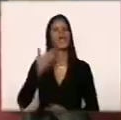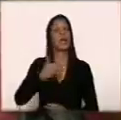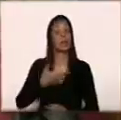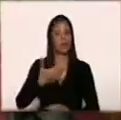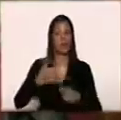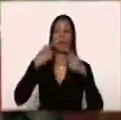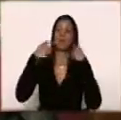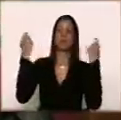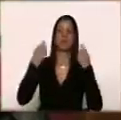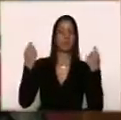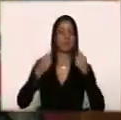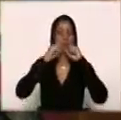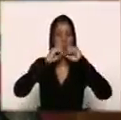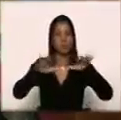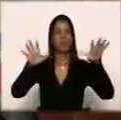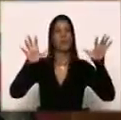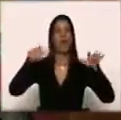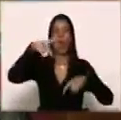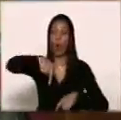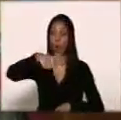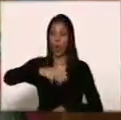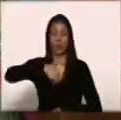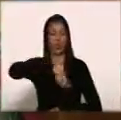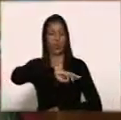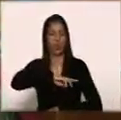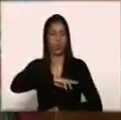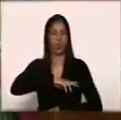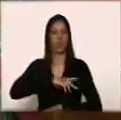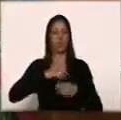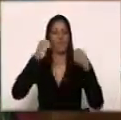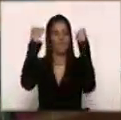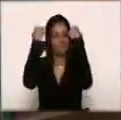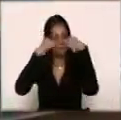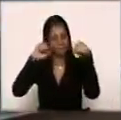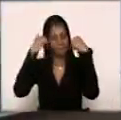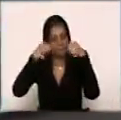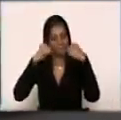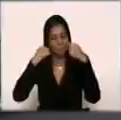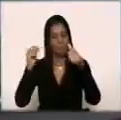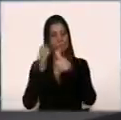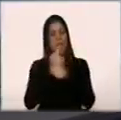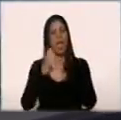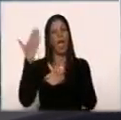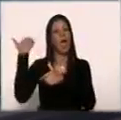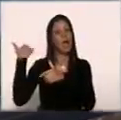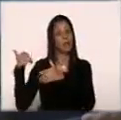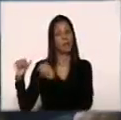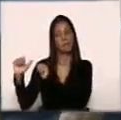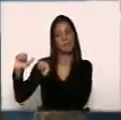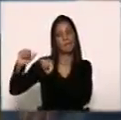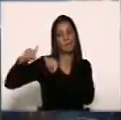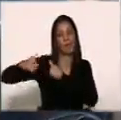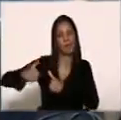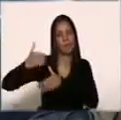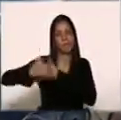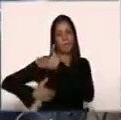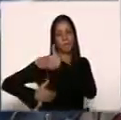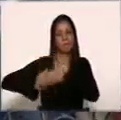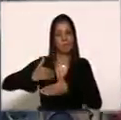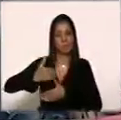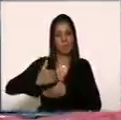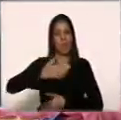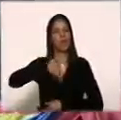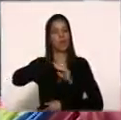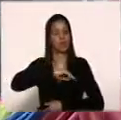Importante que el pueblo sepa que hoy nosotros estamos materializando un proceso que inició para nosotros